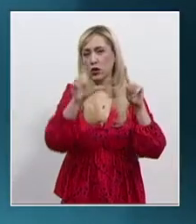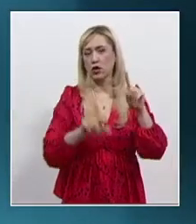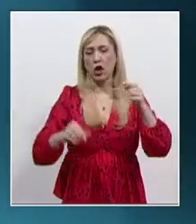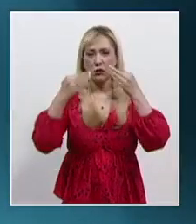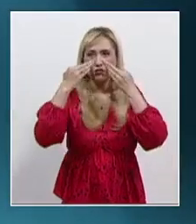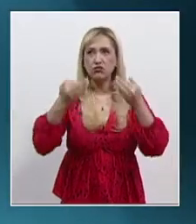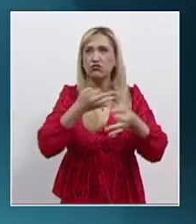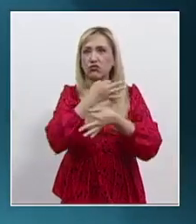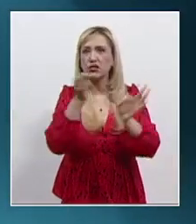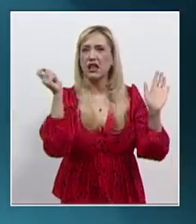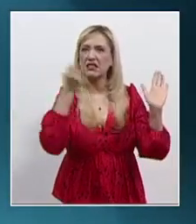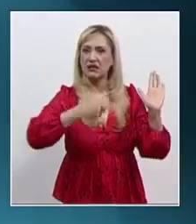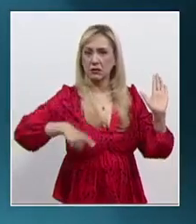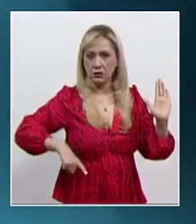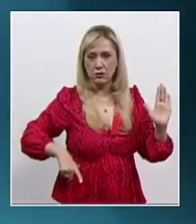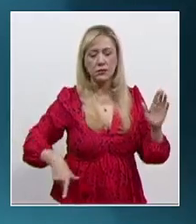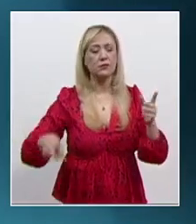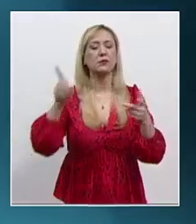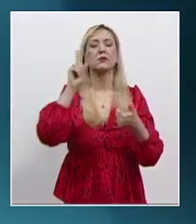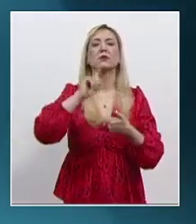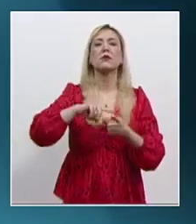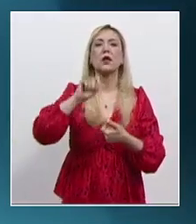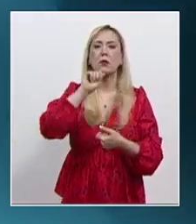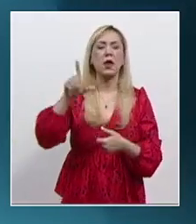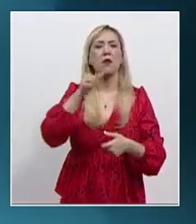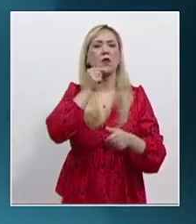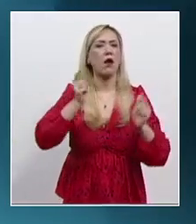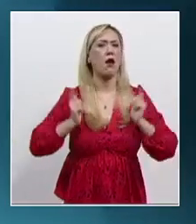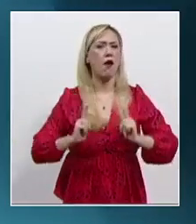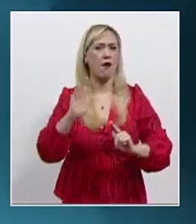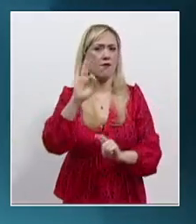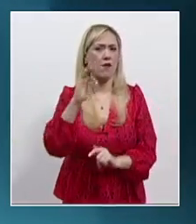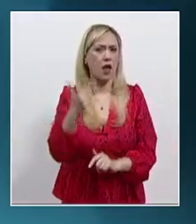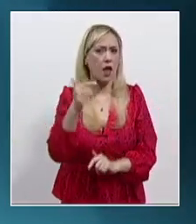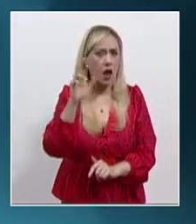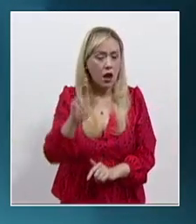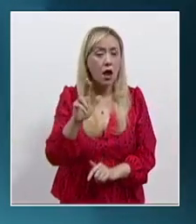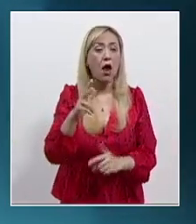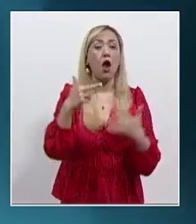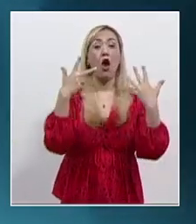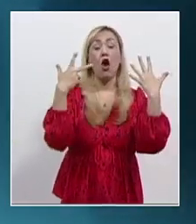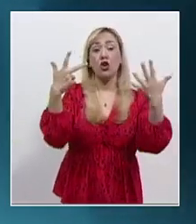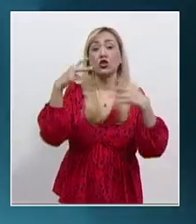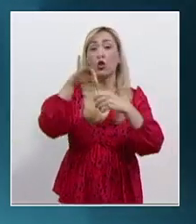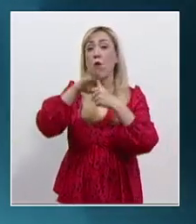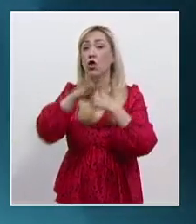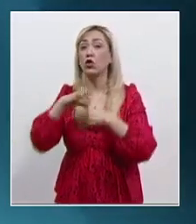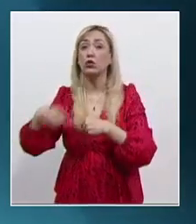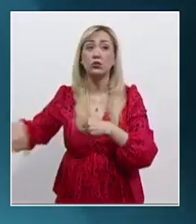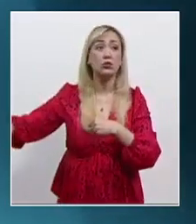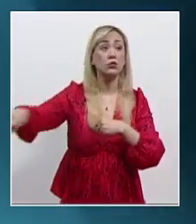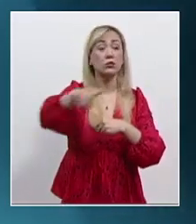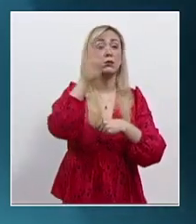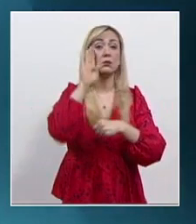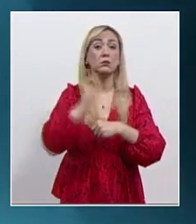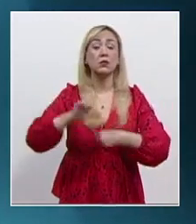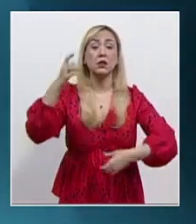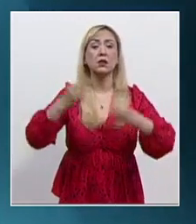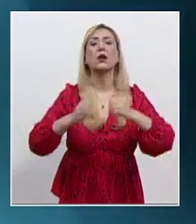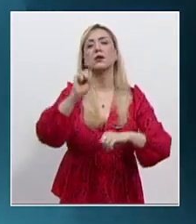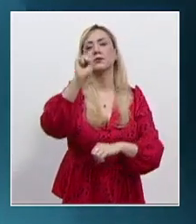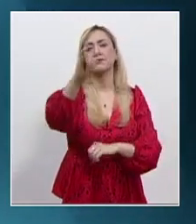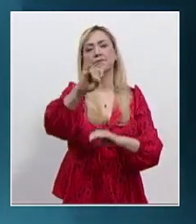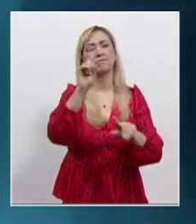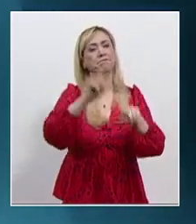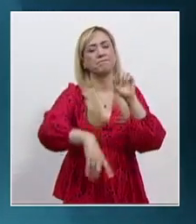República. La norma se declara inconstitucional si el proyecto es aprobado con al menos 8 de los 11 votos del Pleno de Ministros. En caso de que